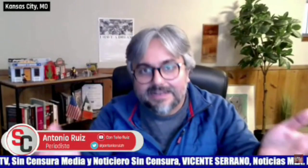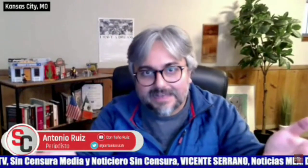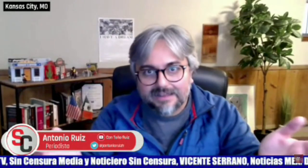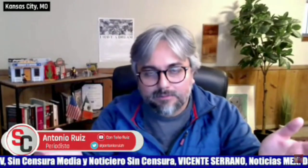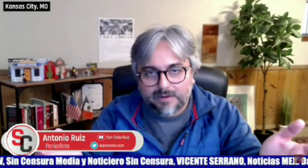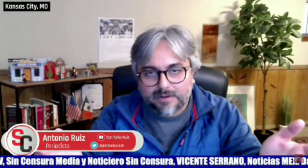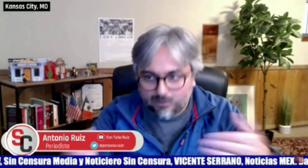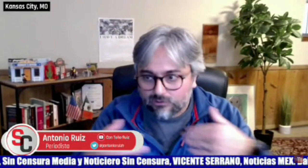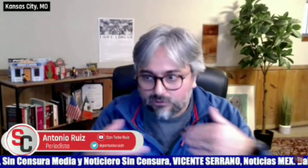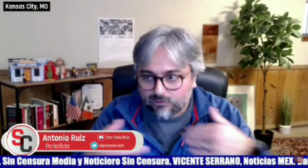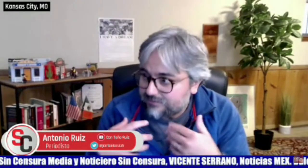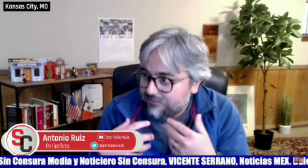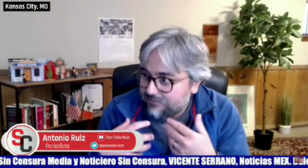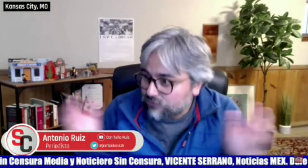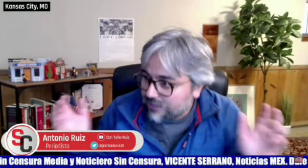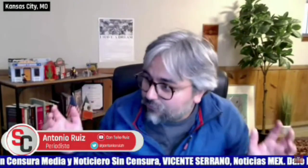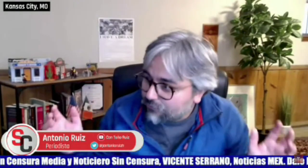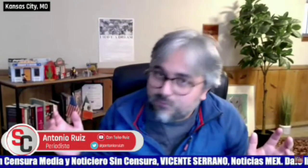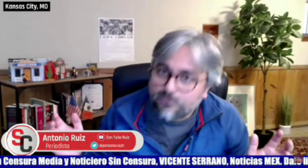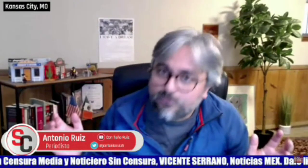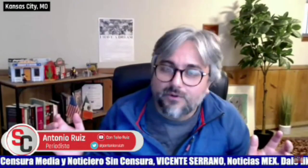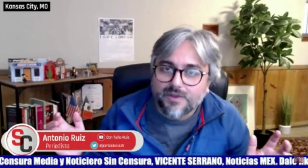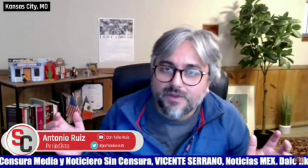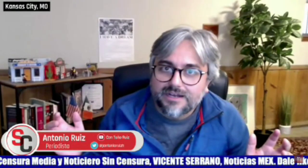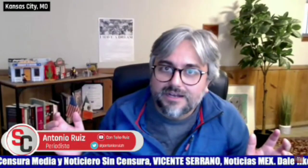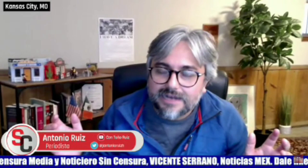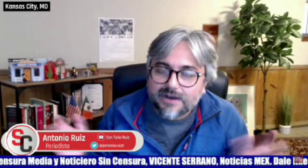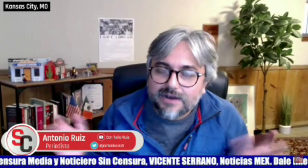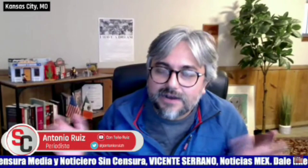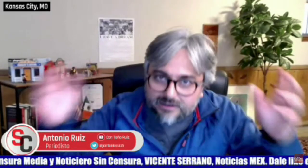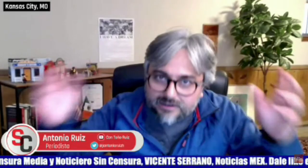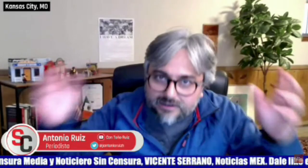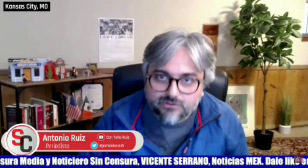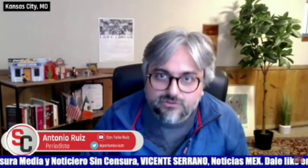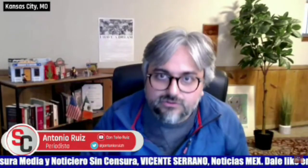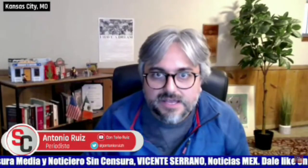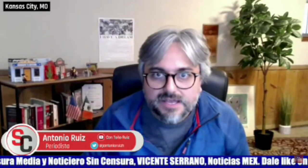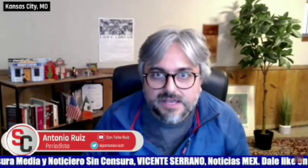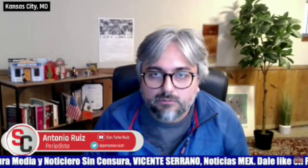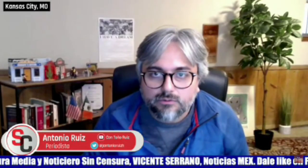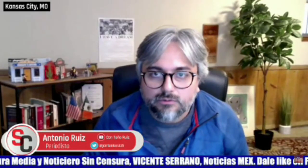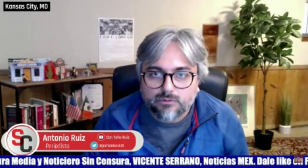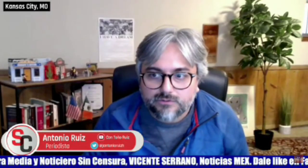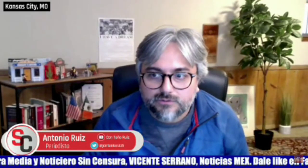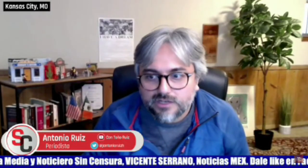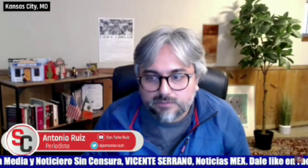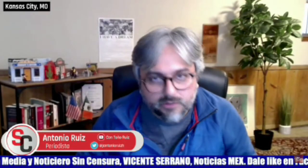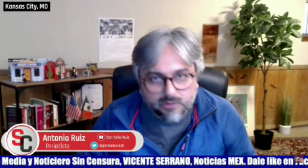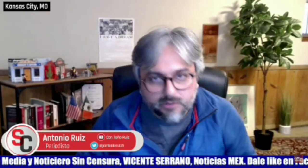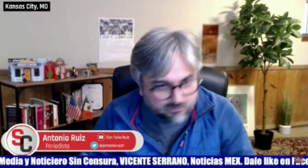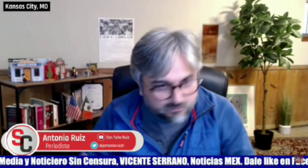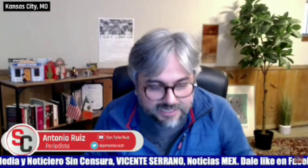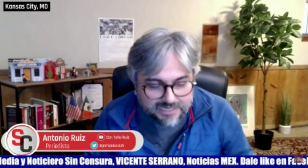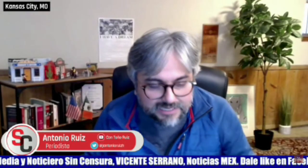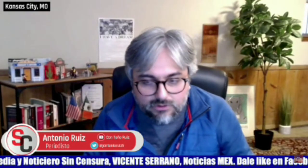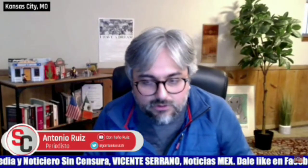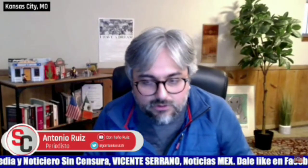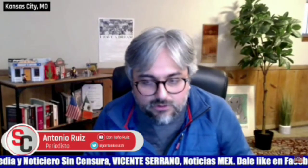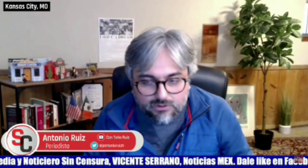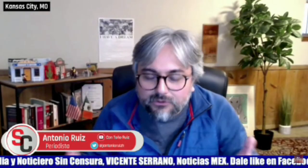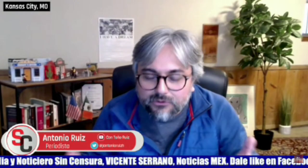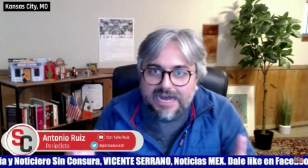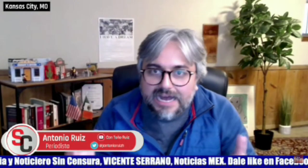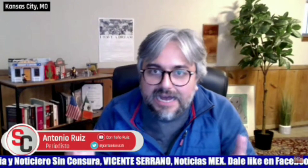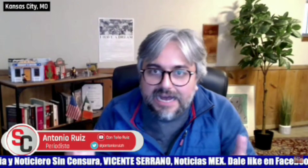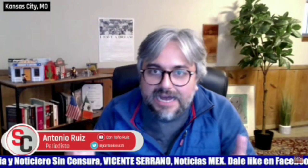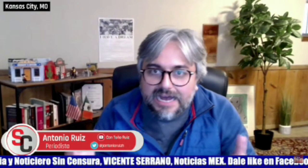triste realidad para aquellos que así nos gustaría que fuera el mundo, ¿no? Lejos de los combustibles fósiles, pero que pues no es una realidad, no